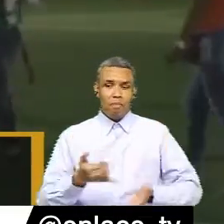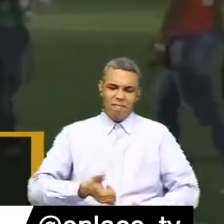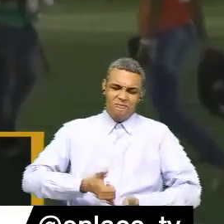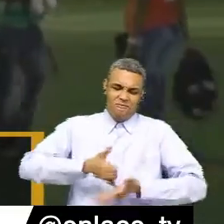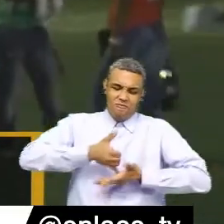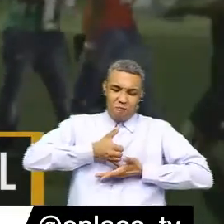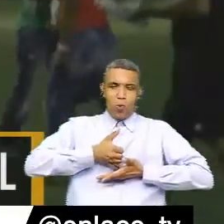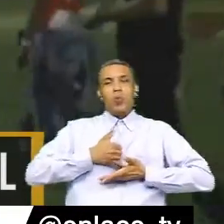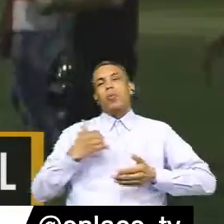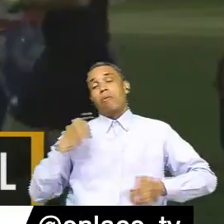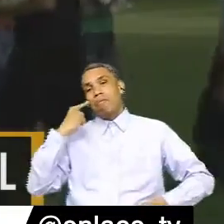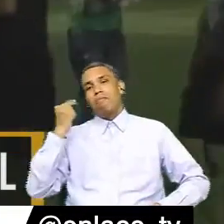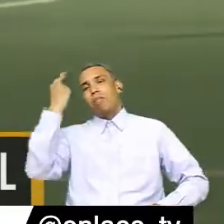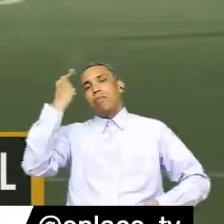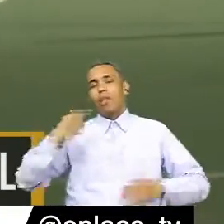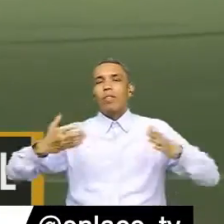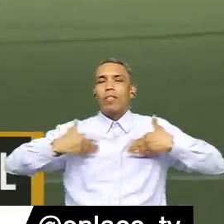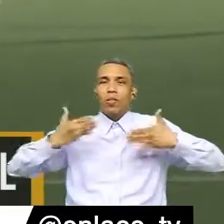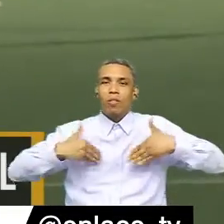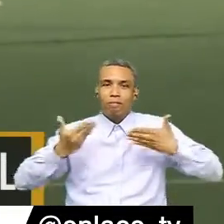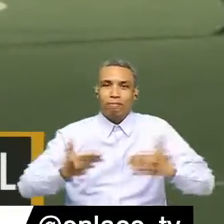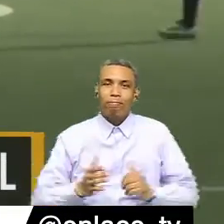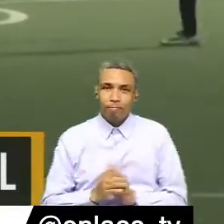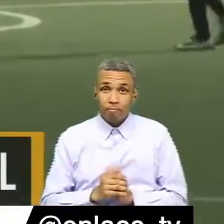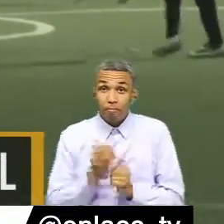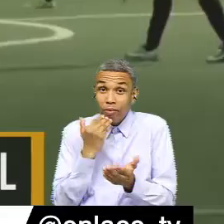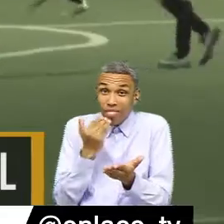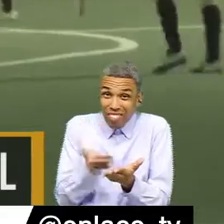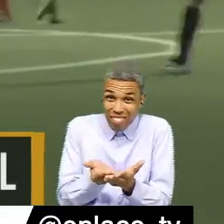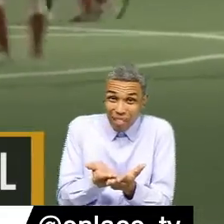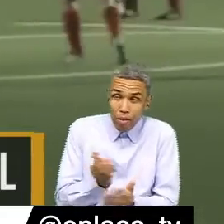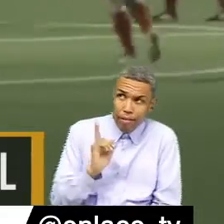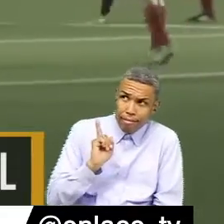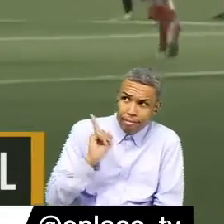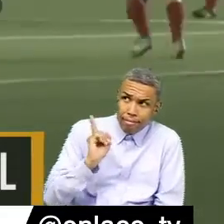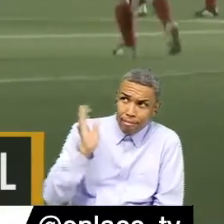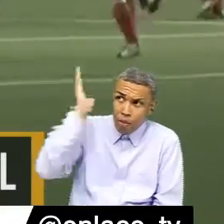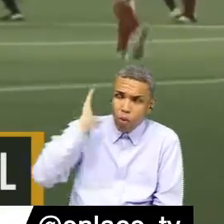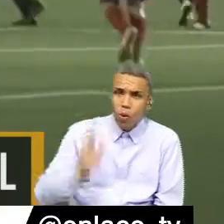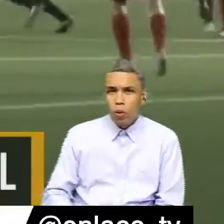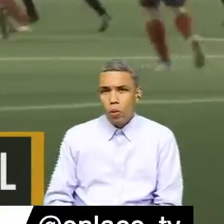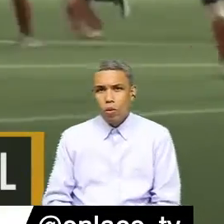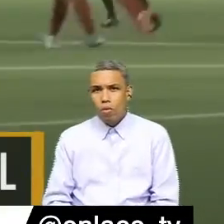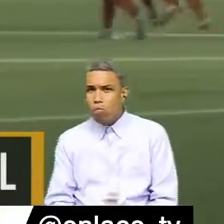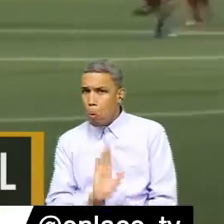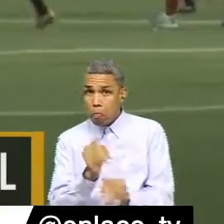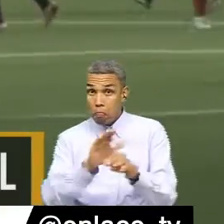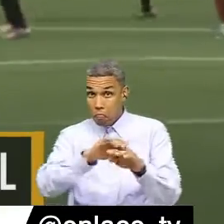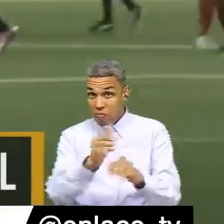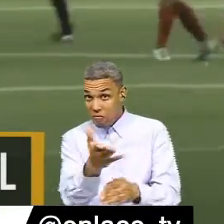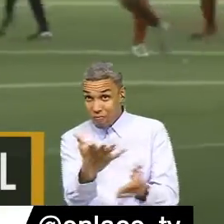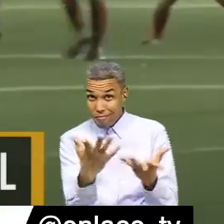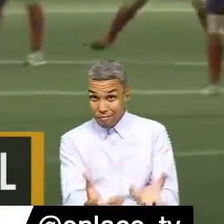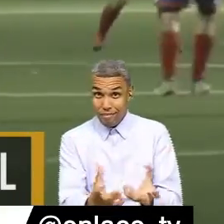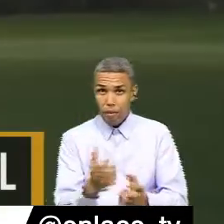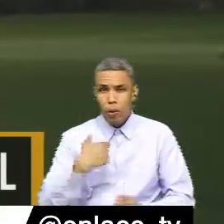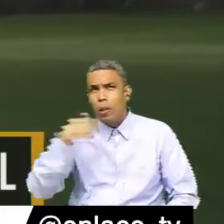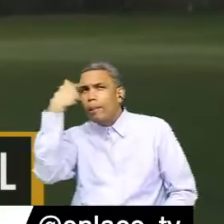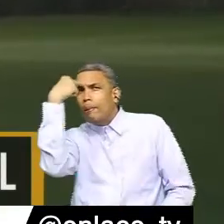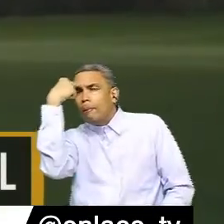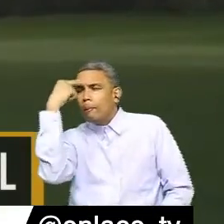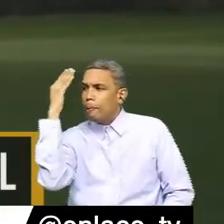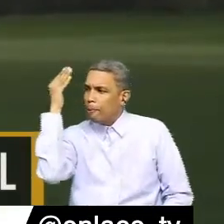barrancabermeja y principalmente agradecida con dios bueno no dejar de luchar por sus sueños y ahorita se vienen grandes